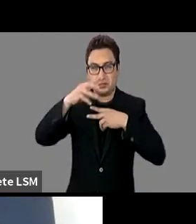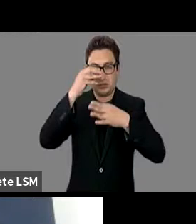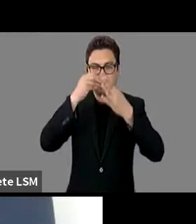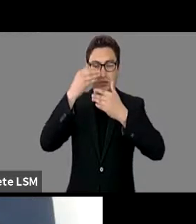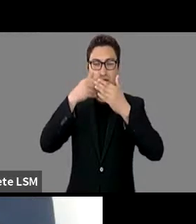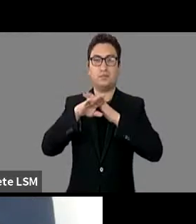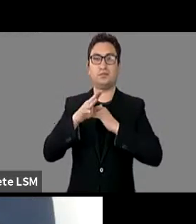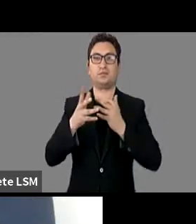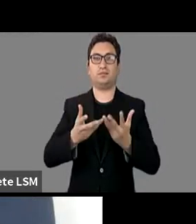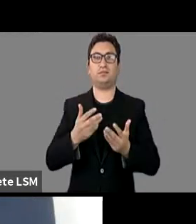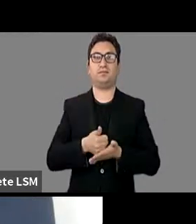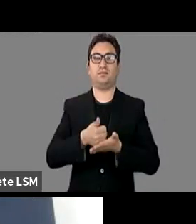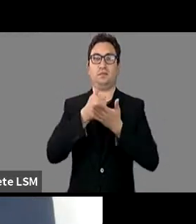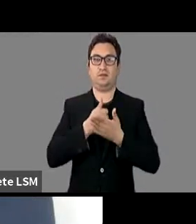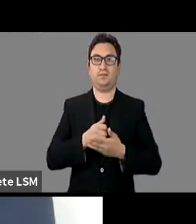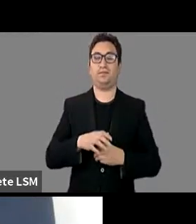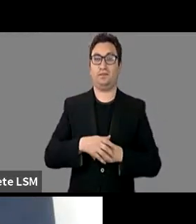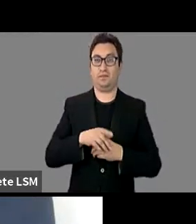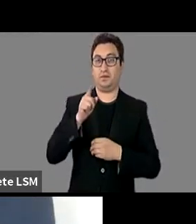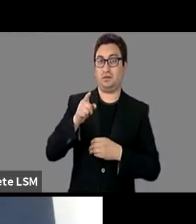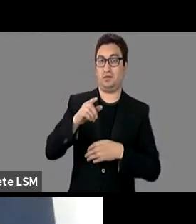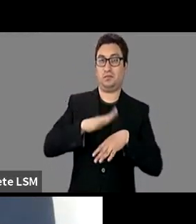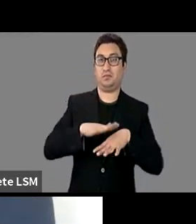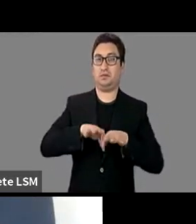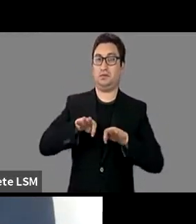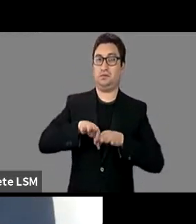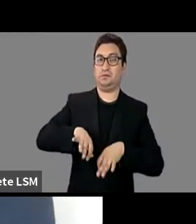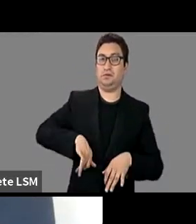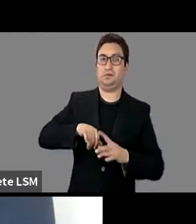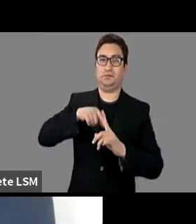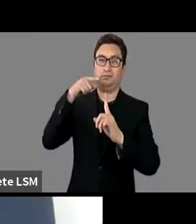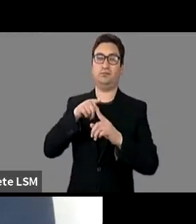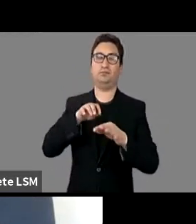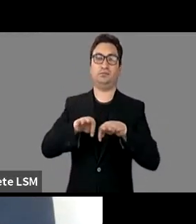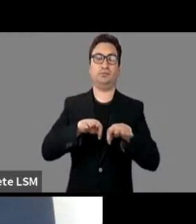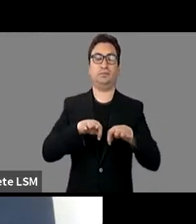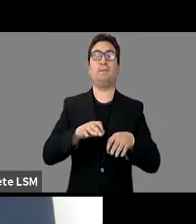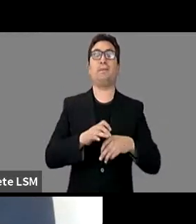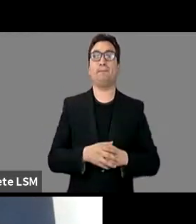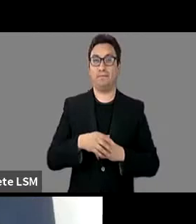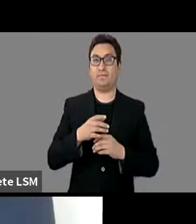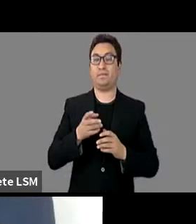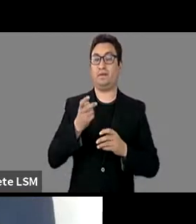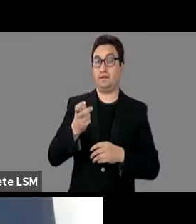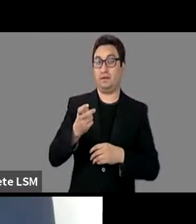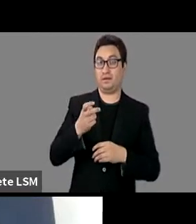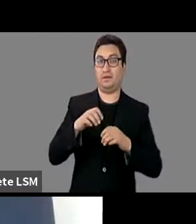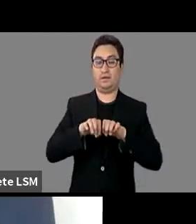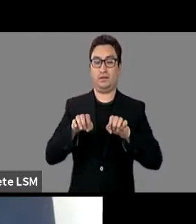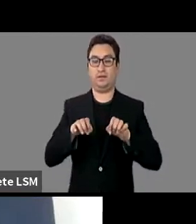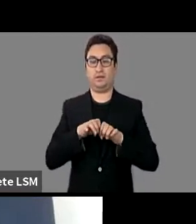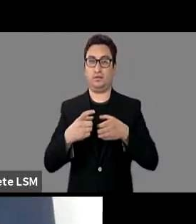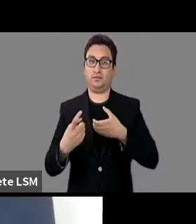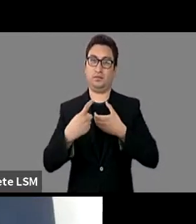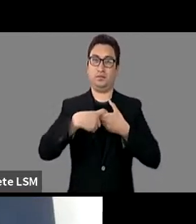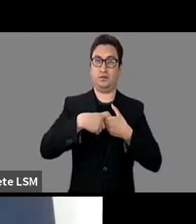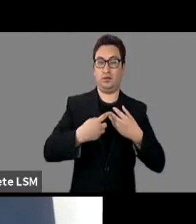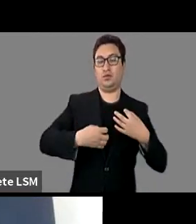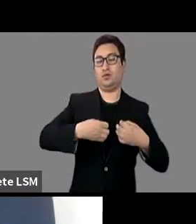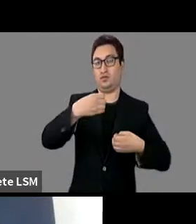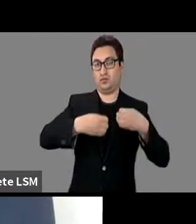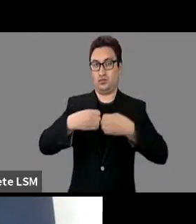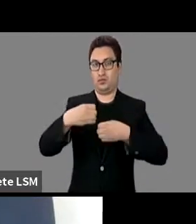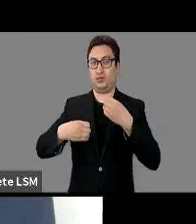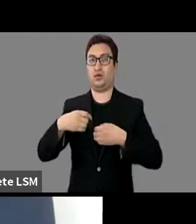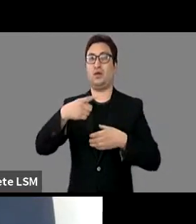su principal área de trabajo. Ahí fue parte del equipo jurídico que llevó el caso de Ricardo Adair, primer